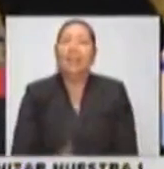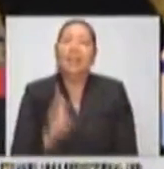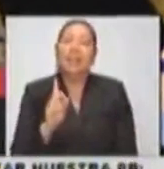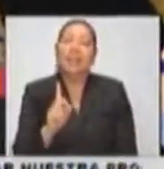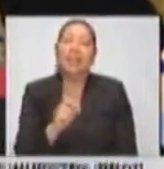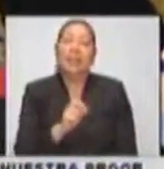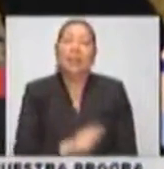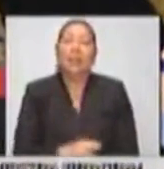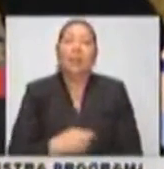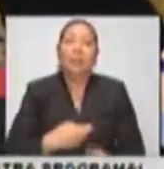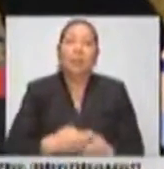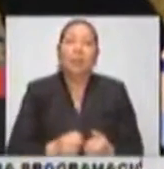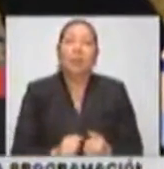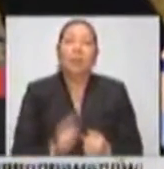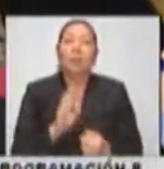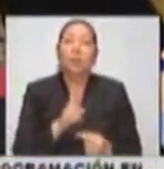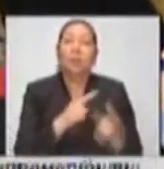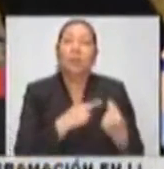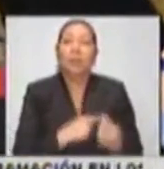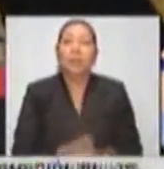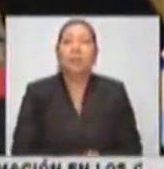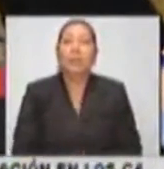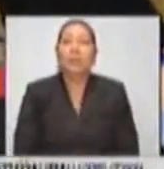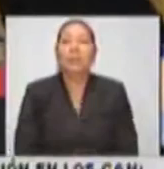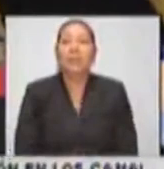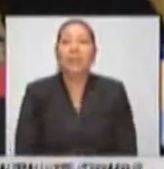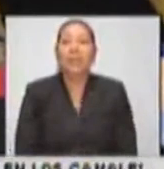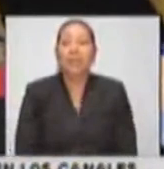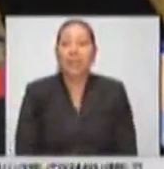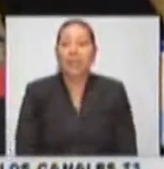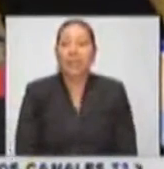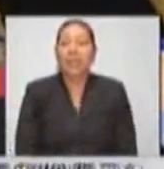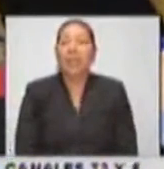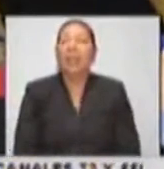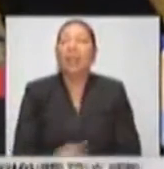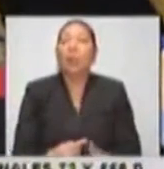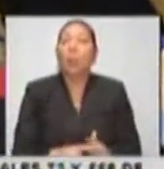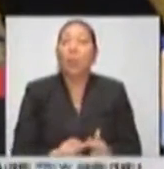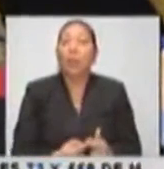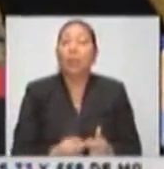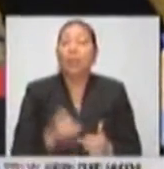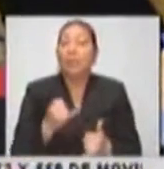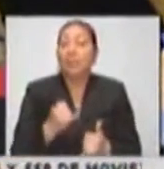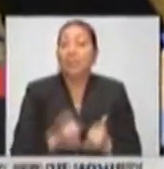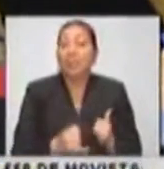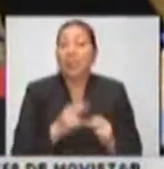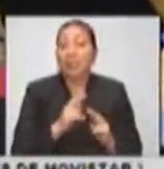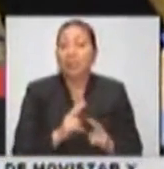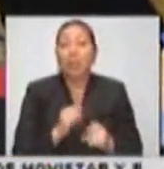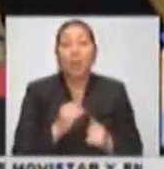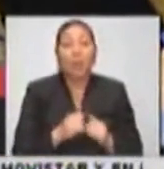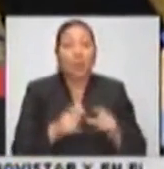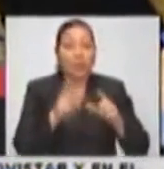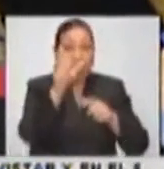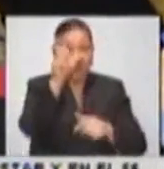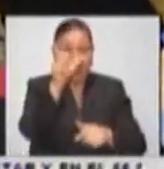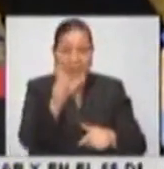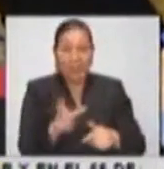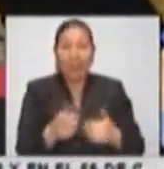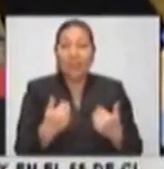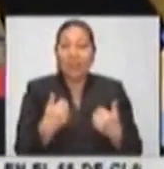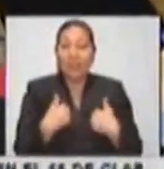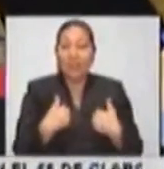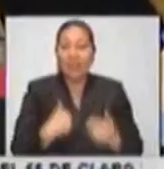de los productos subresponsables sectoriales, las fechas de inicio y fin. Ustedes van a ver en la última lámina que todavía